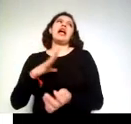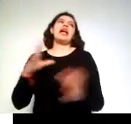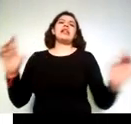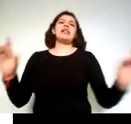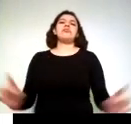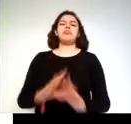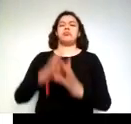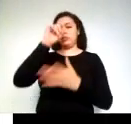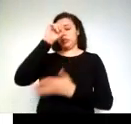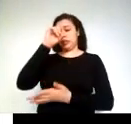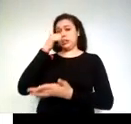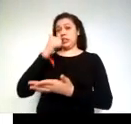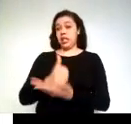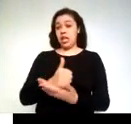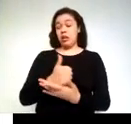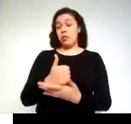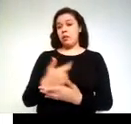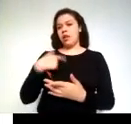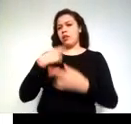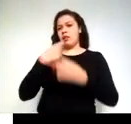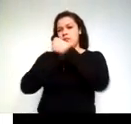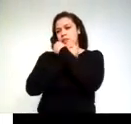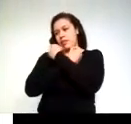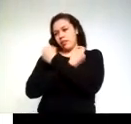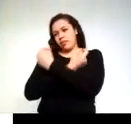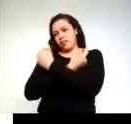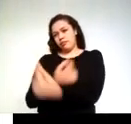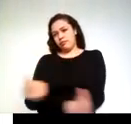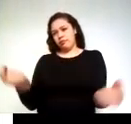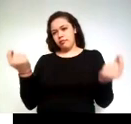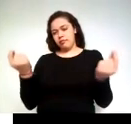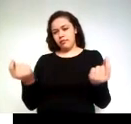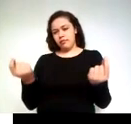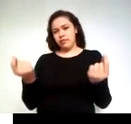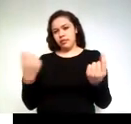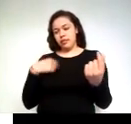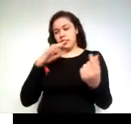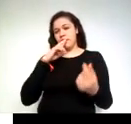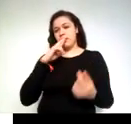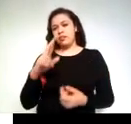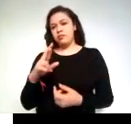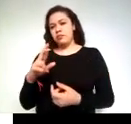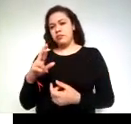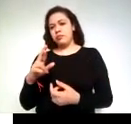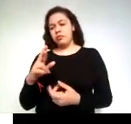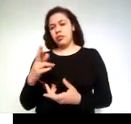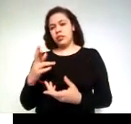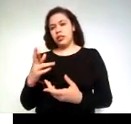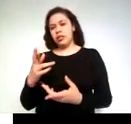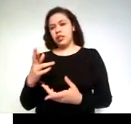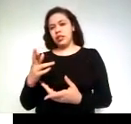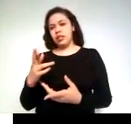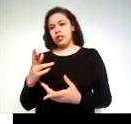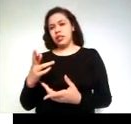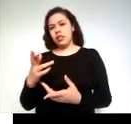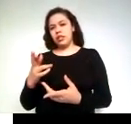infancia, contesté que sí en la sección 1, acontecimiento traumático severo, pero ya